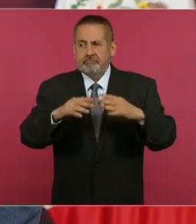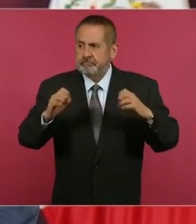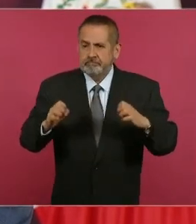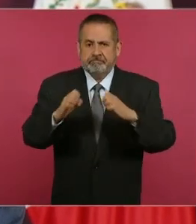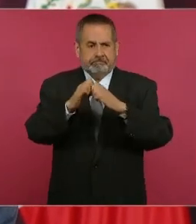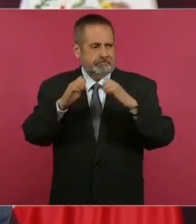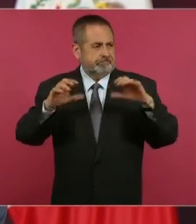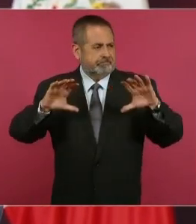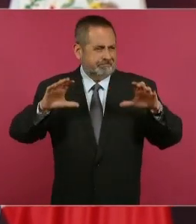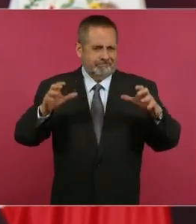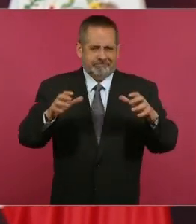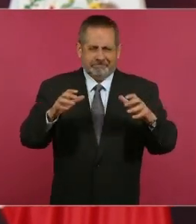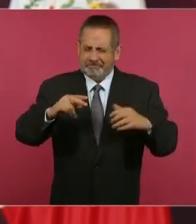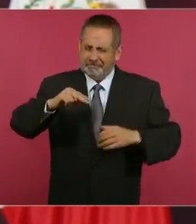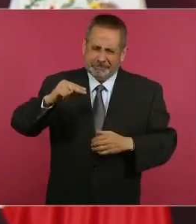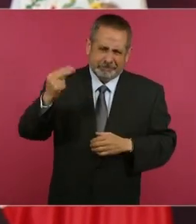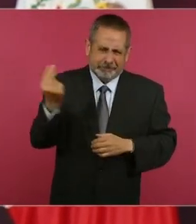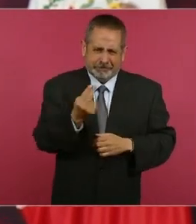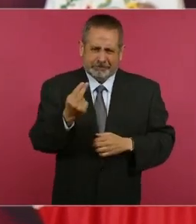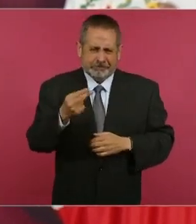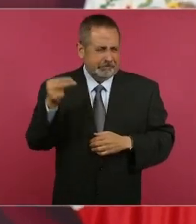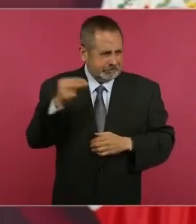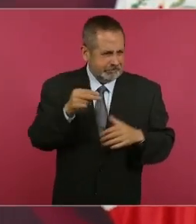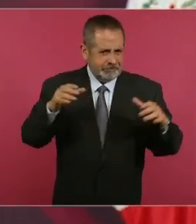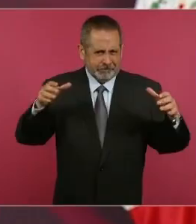extraordinaria, urgente,